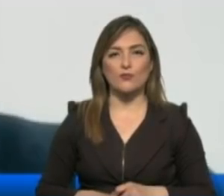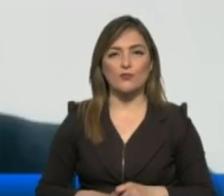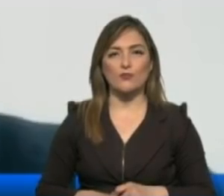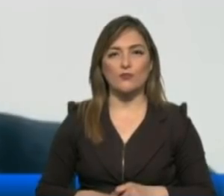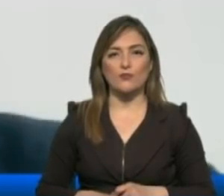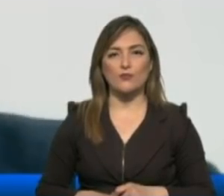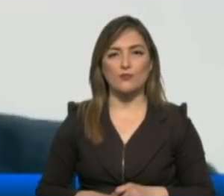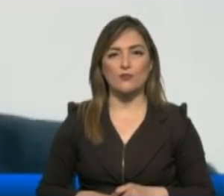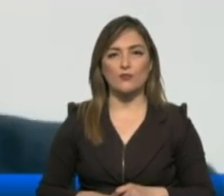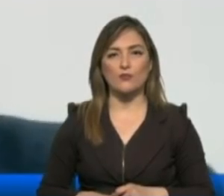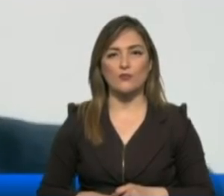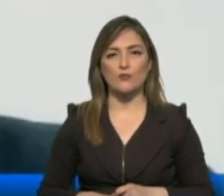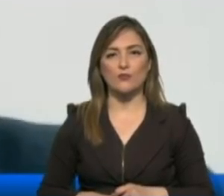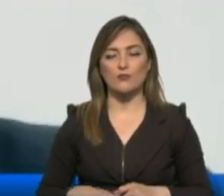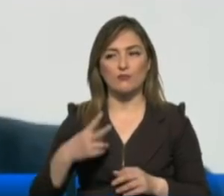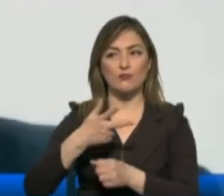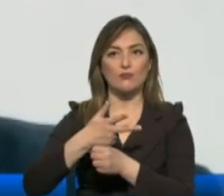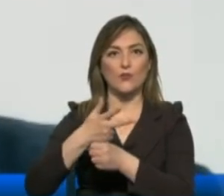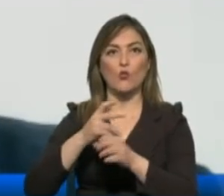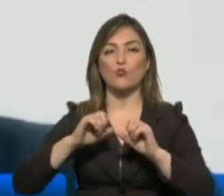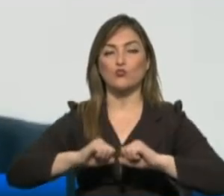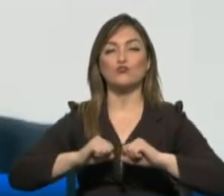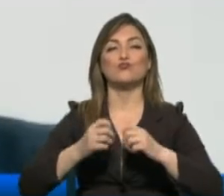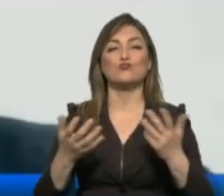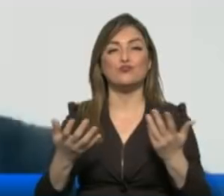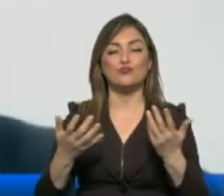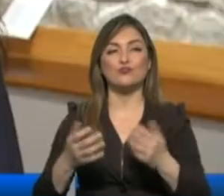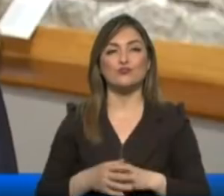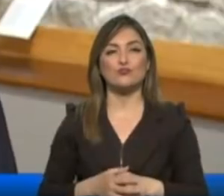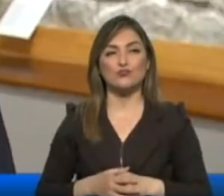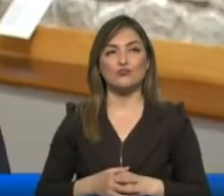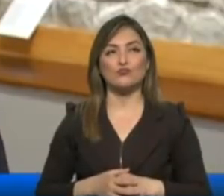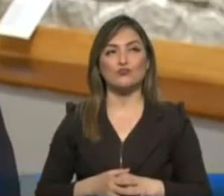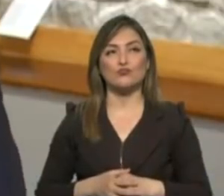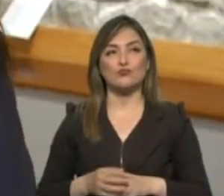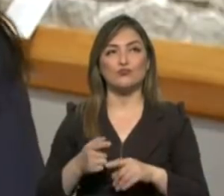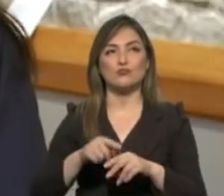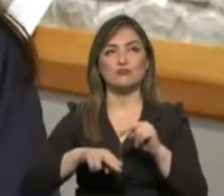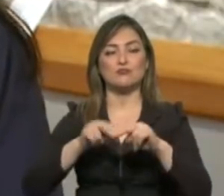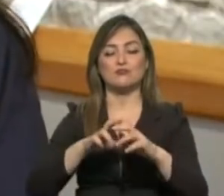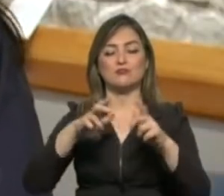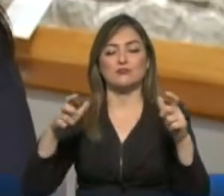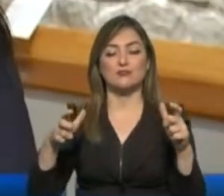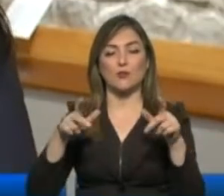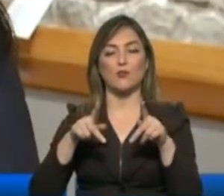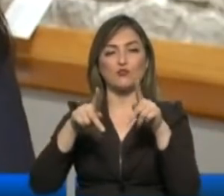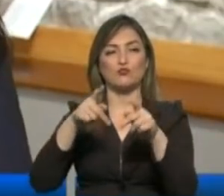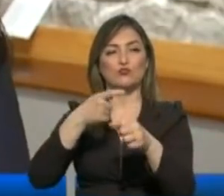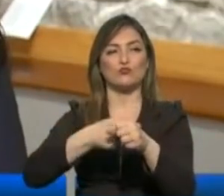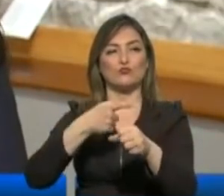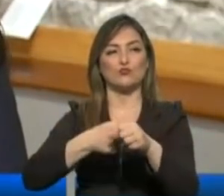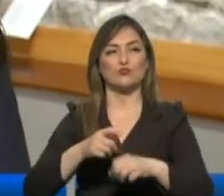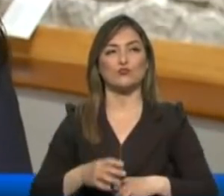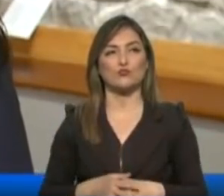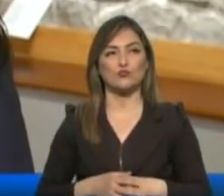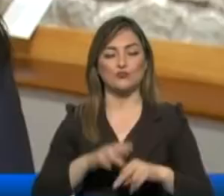y en los videos que las intervenciones pueden estar teniendo otro alcance. Autoriza a lo que específicamente dice el permiso, que es esta